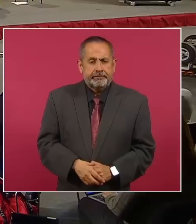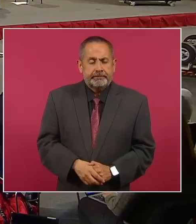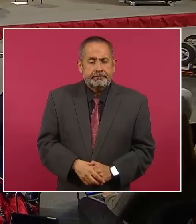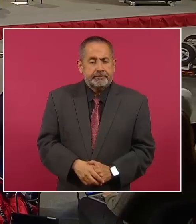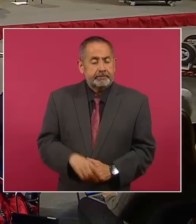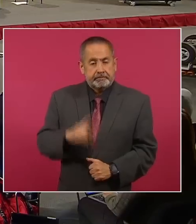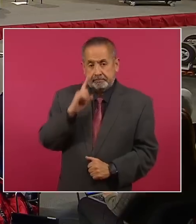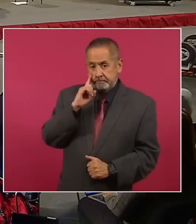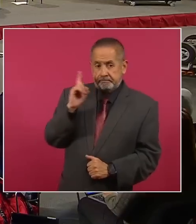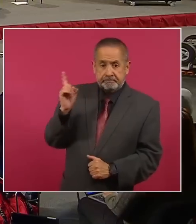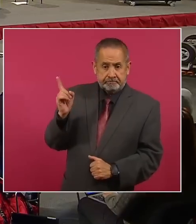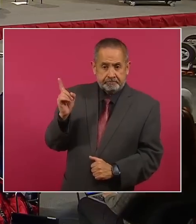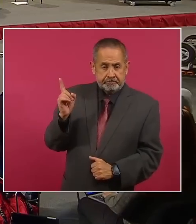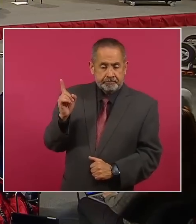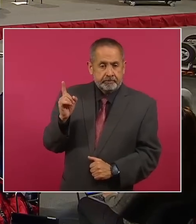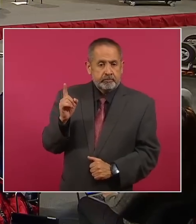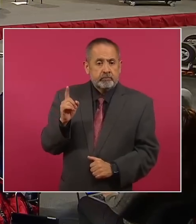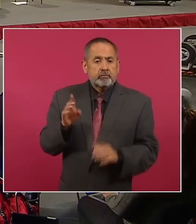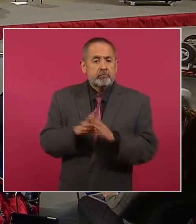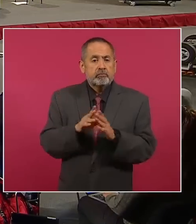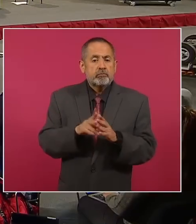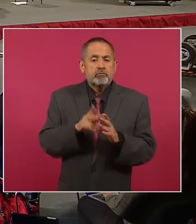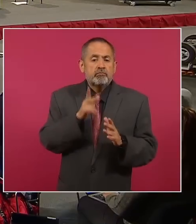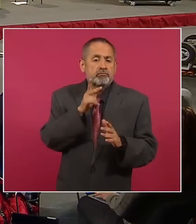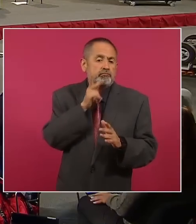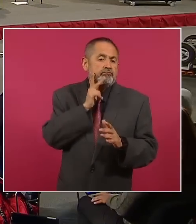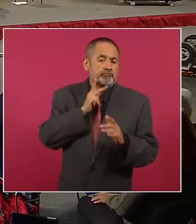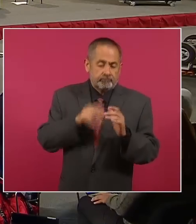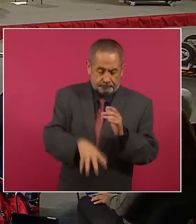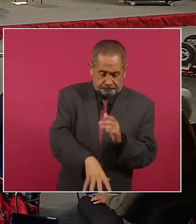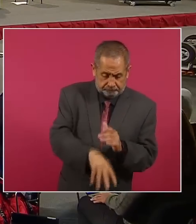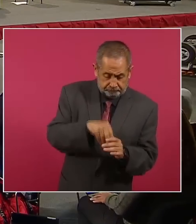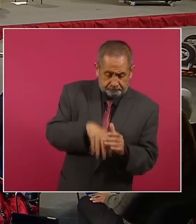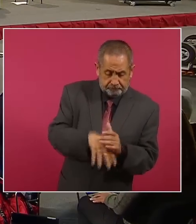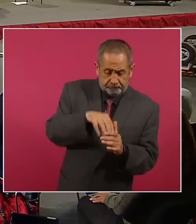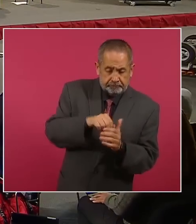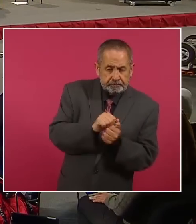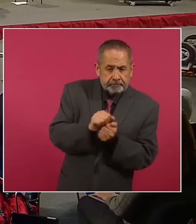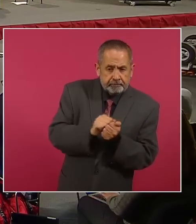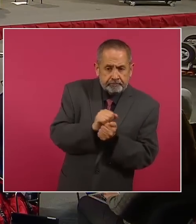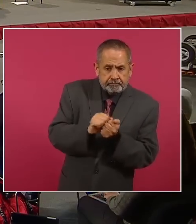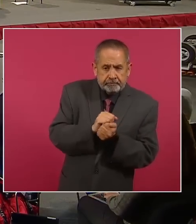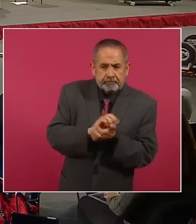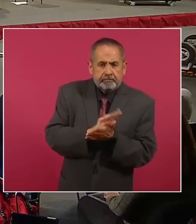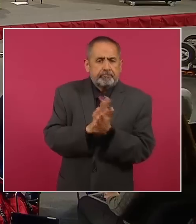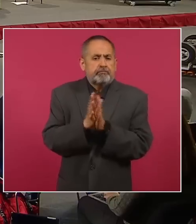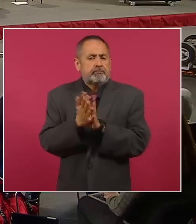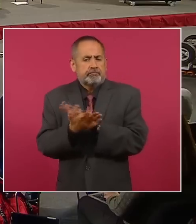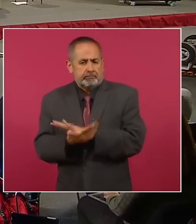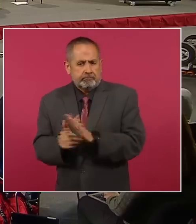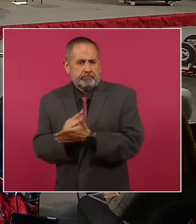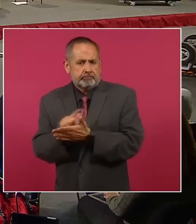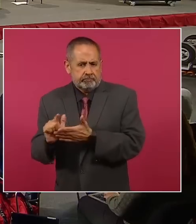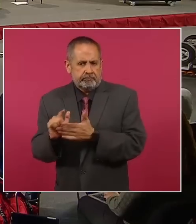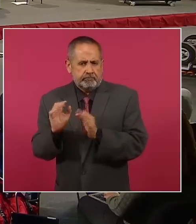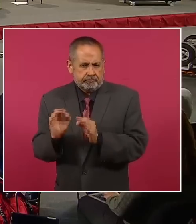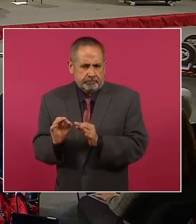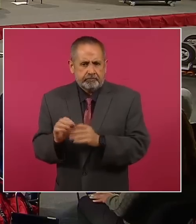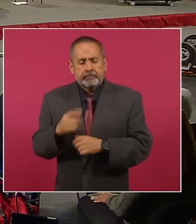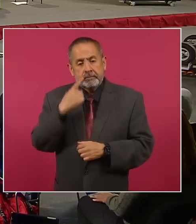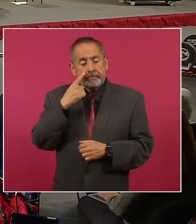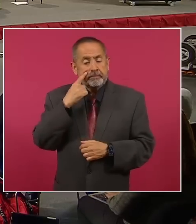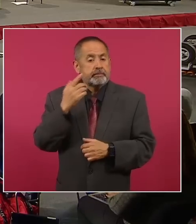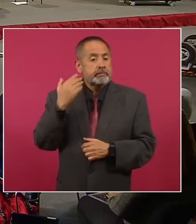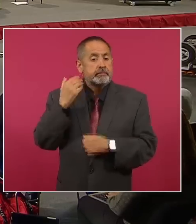Aquí ya estamos hablando del proceso de crudo en nuestras refinerías. En el 2004, las